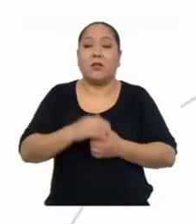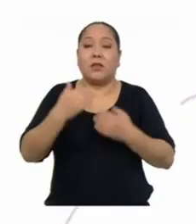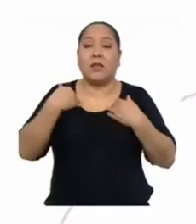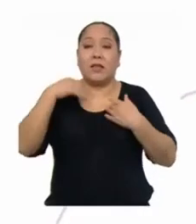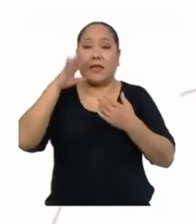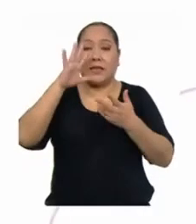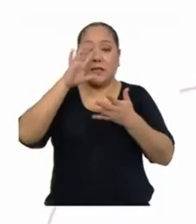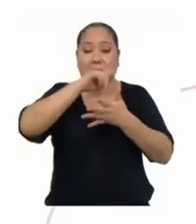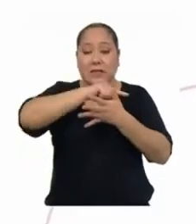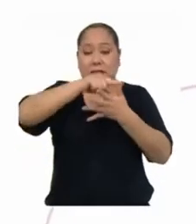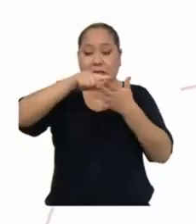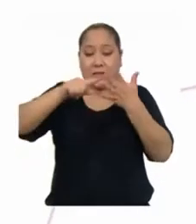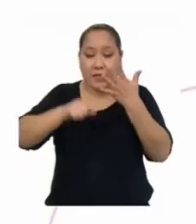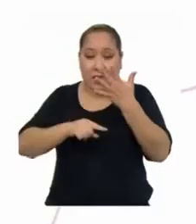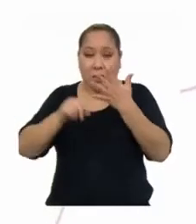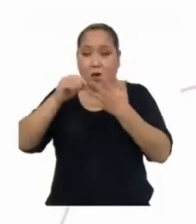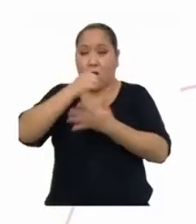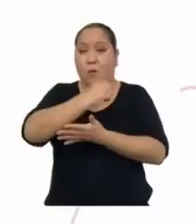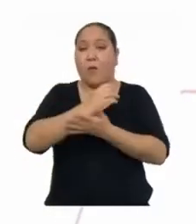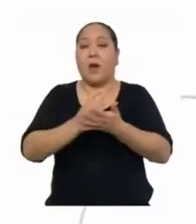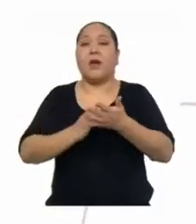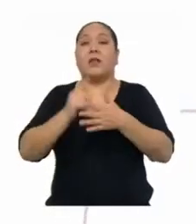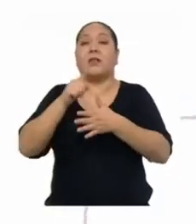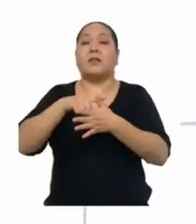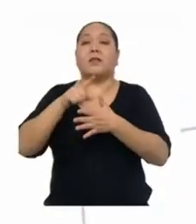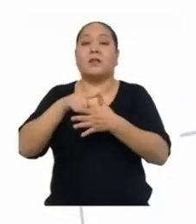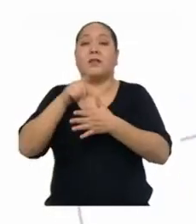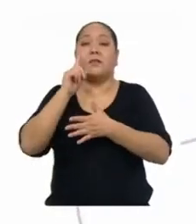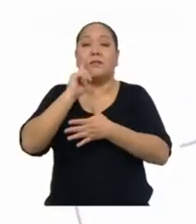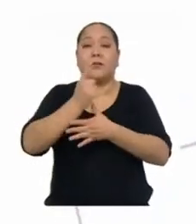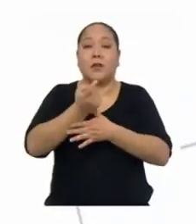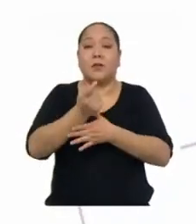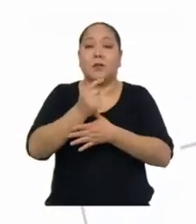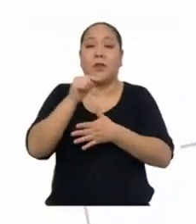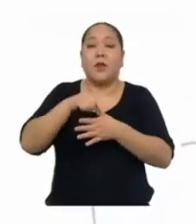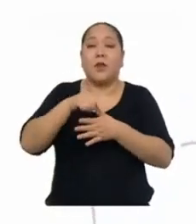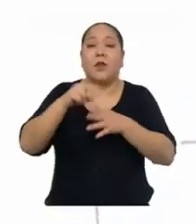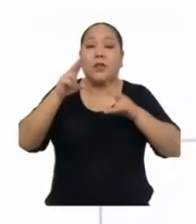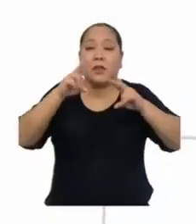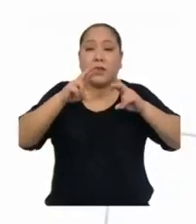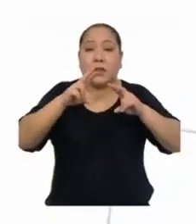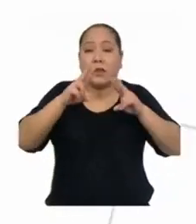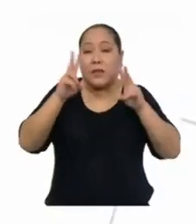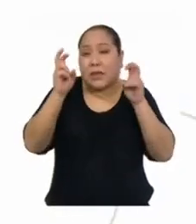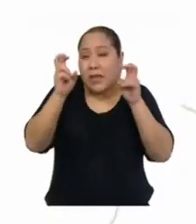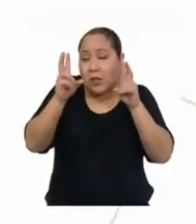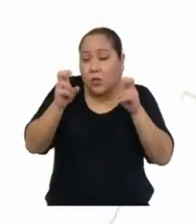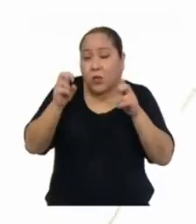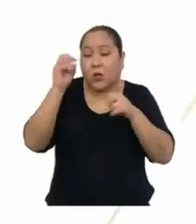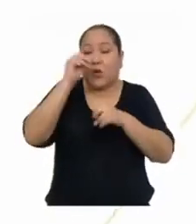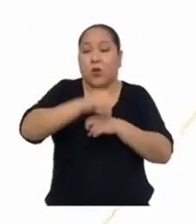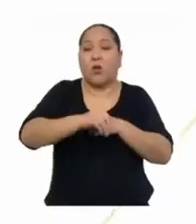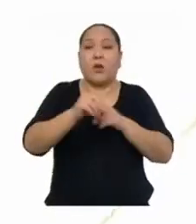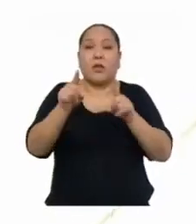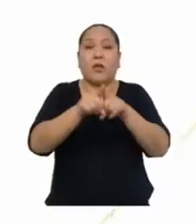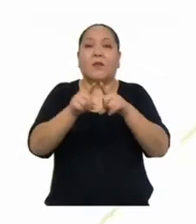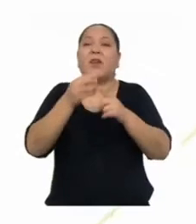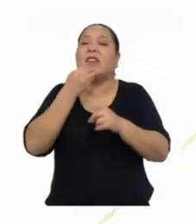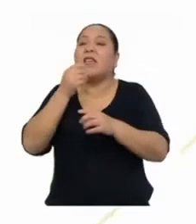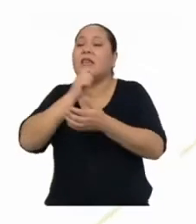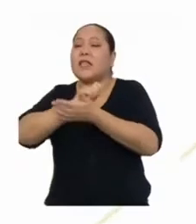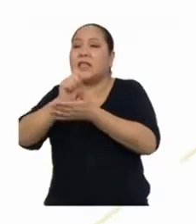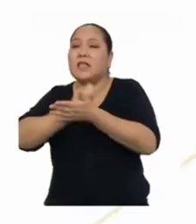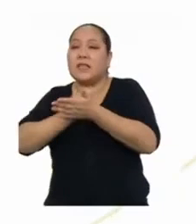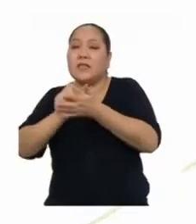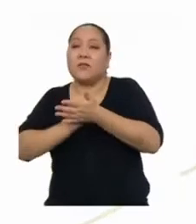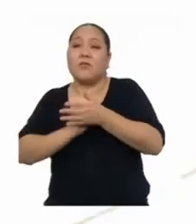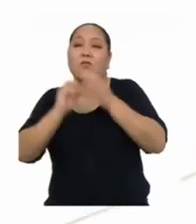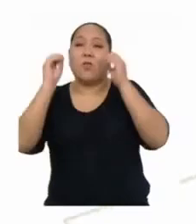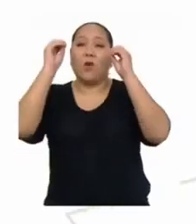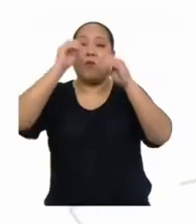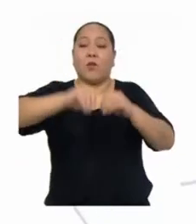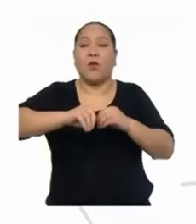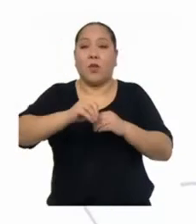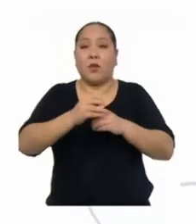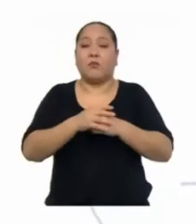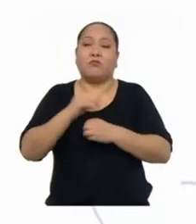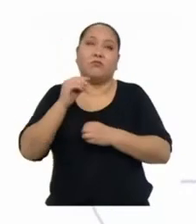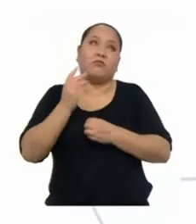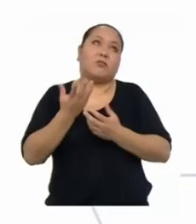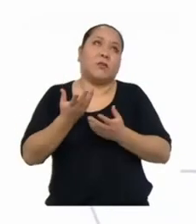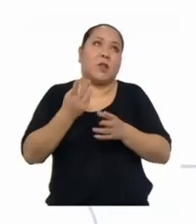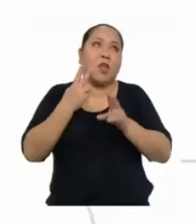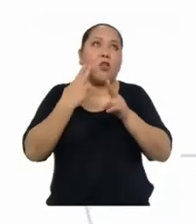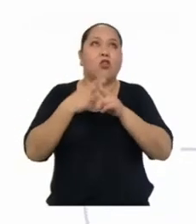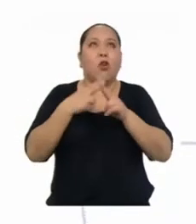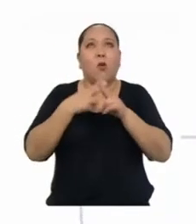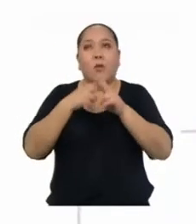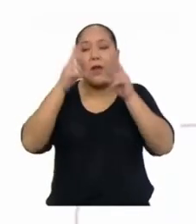partes. 1. Título y autor. Podemos bautizar nuestro artículo con el nombre del